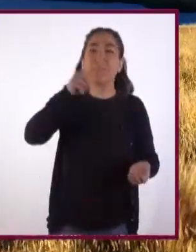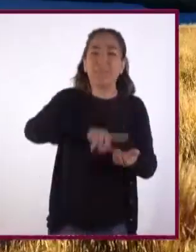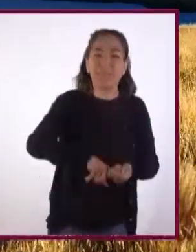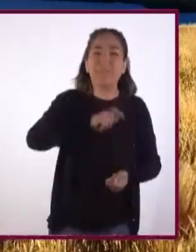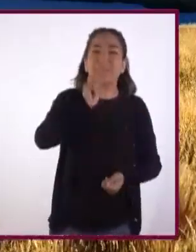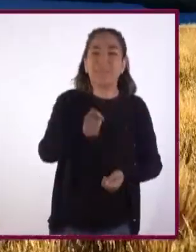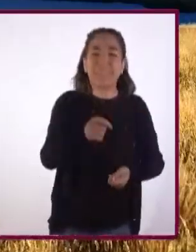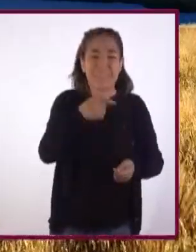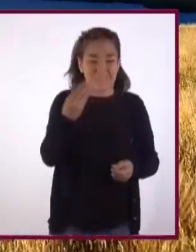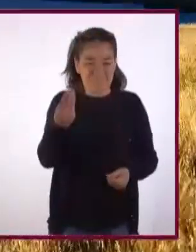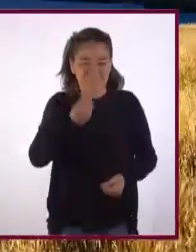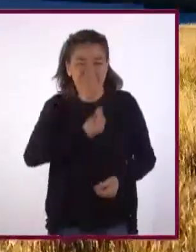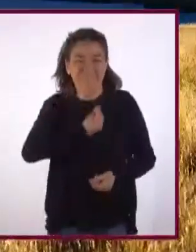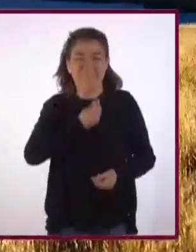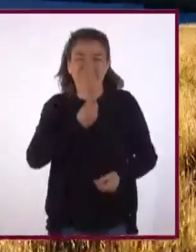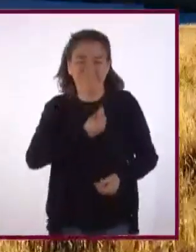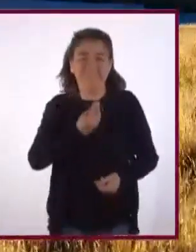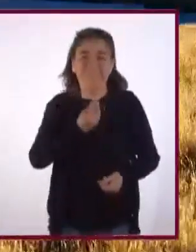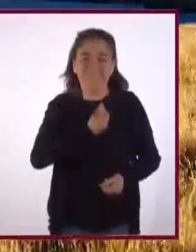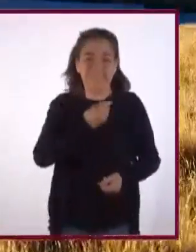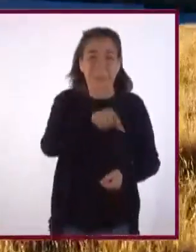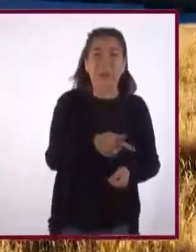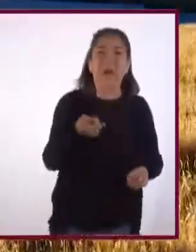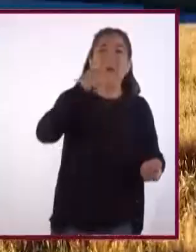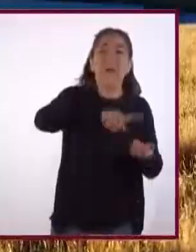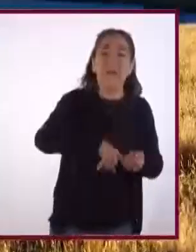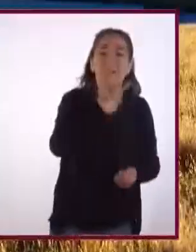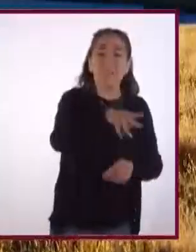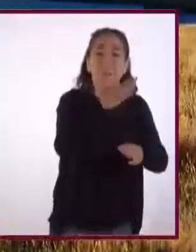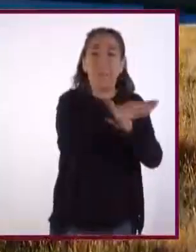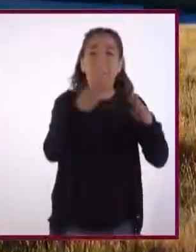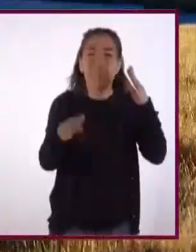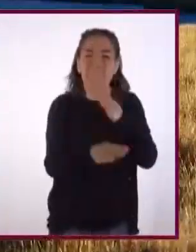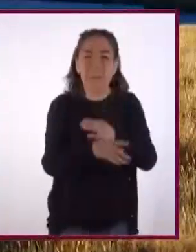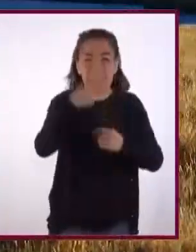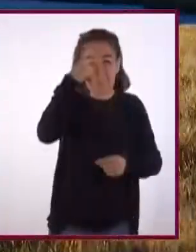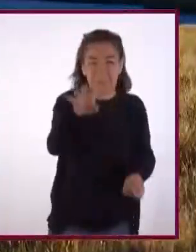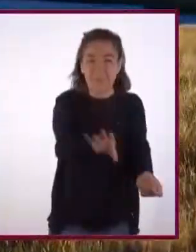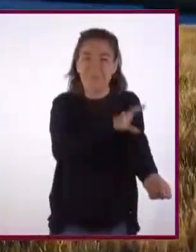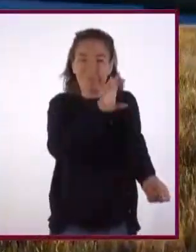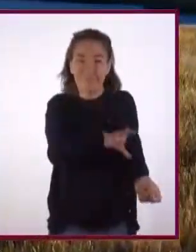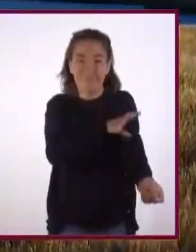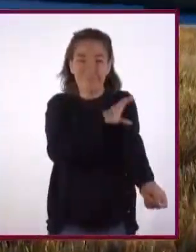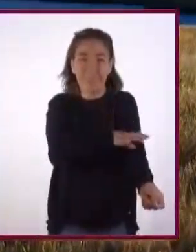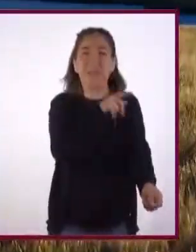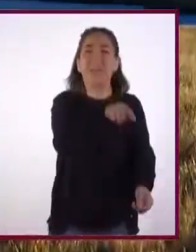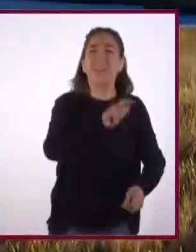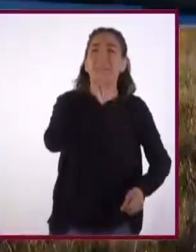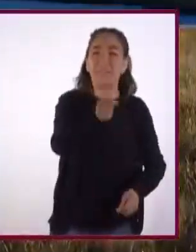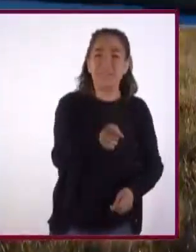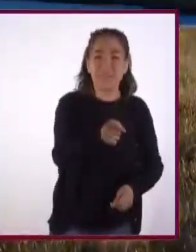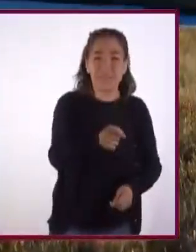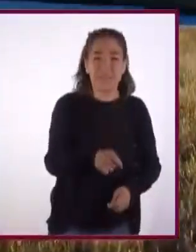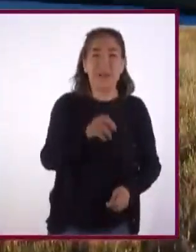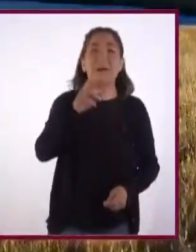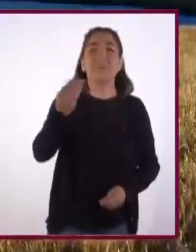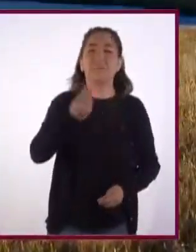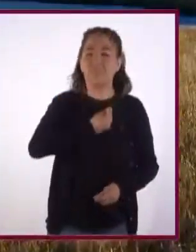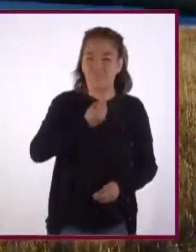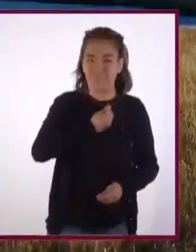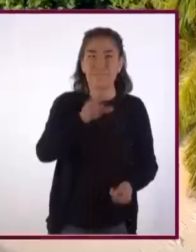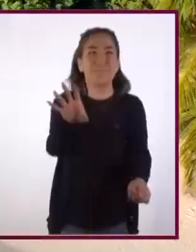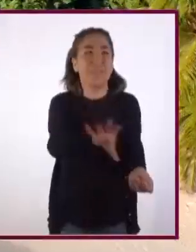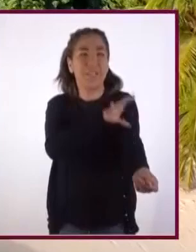está luchando contra una resistencia que opone ese material a que pase la electricidad. A eso lo conocemos como